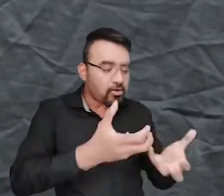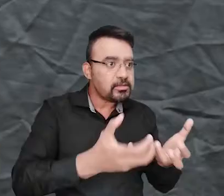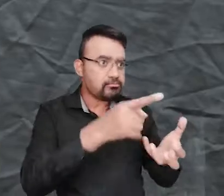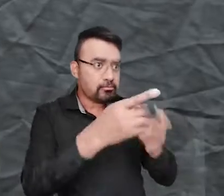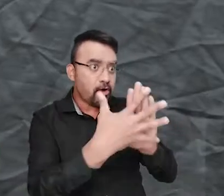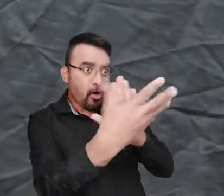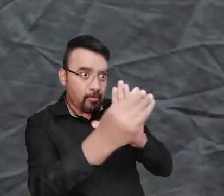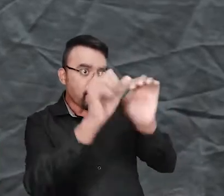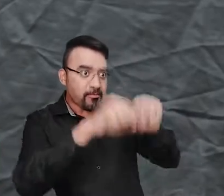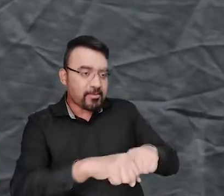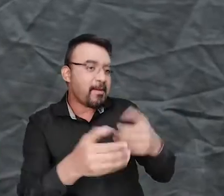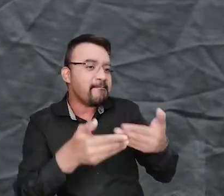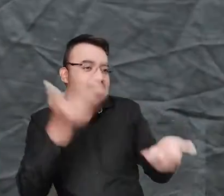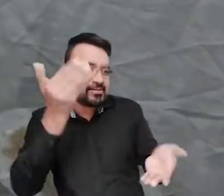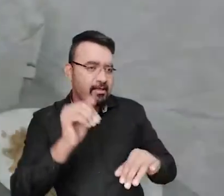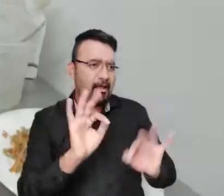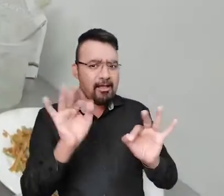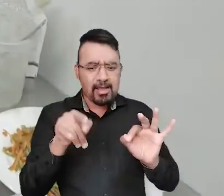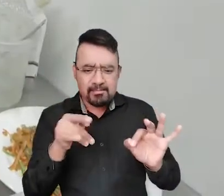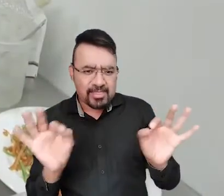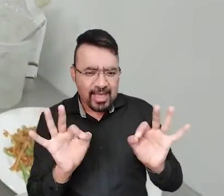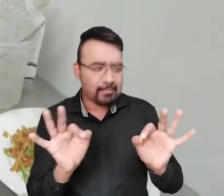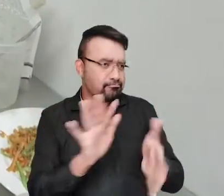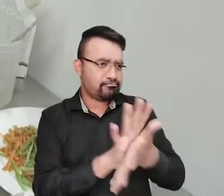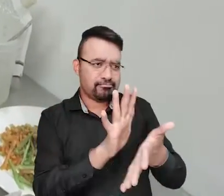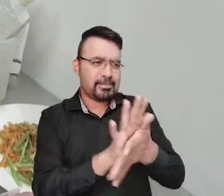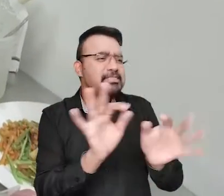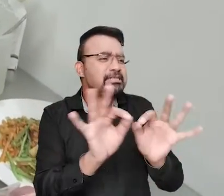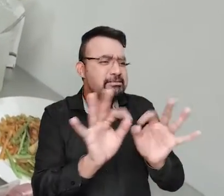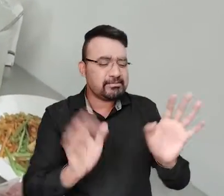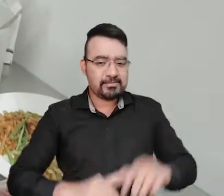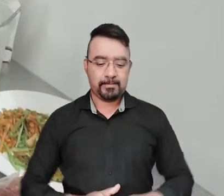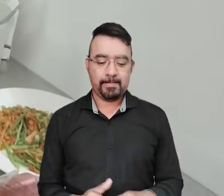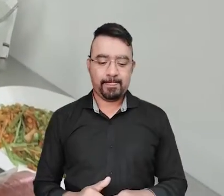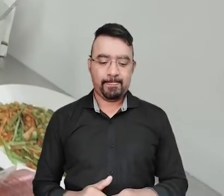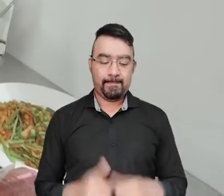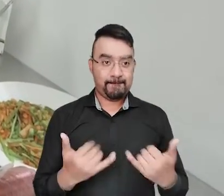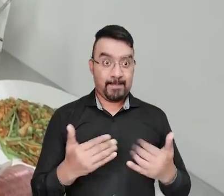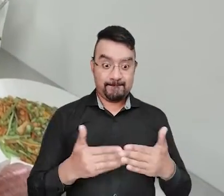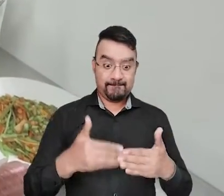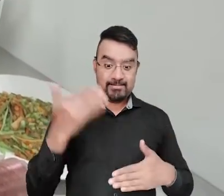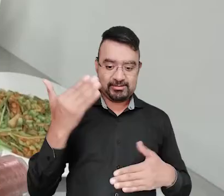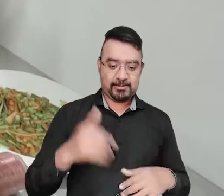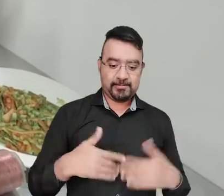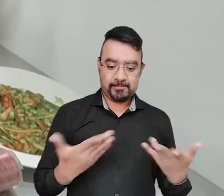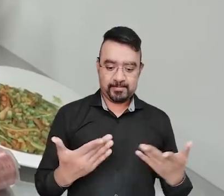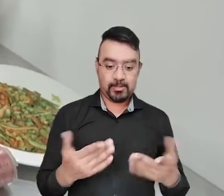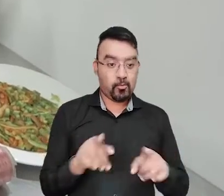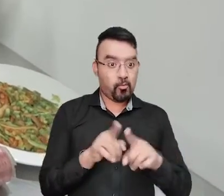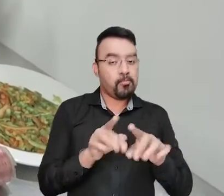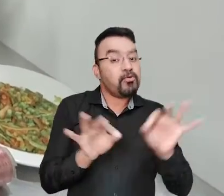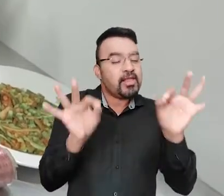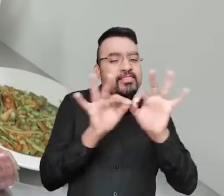deliciosa. Entonces vamos a comenzar. Vamos a preparar esta deliciosa y sencilla receta. Con mucho amor. Ese es